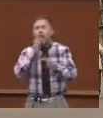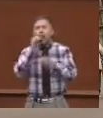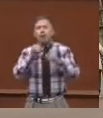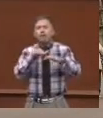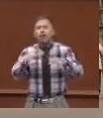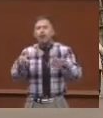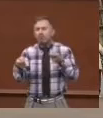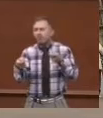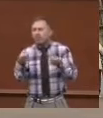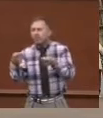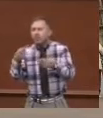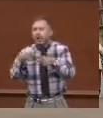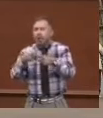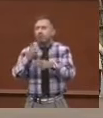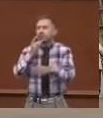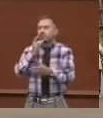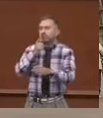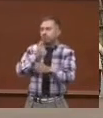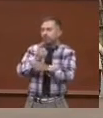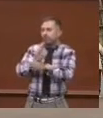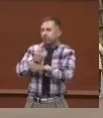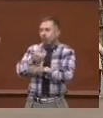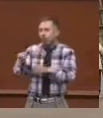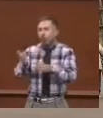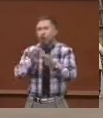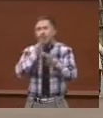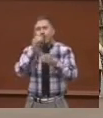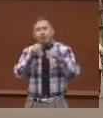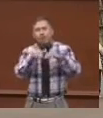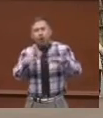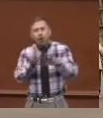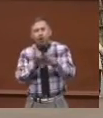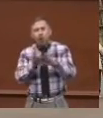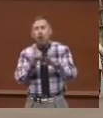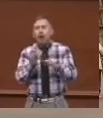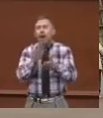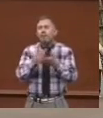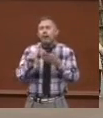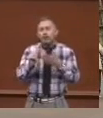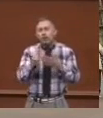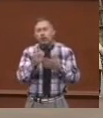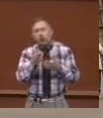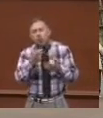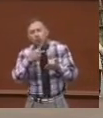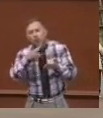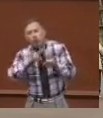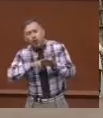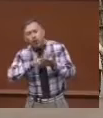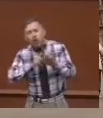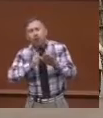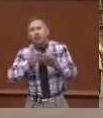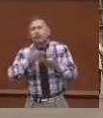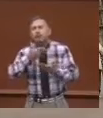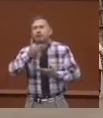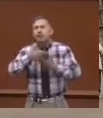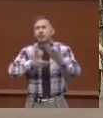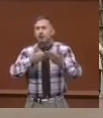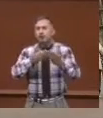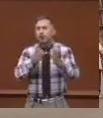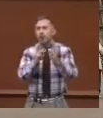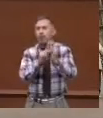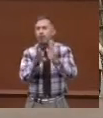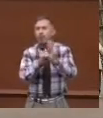la manera en que comercializan su publicidad y algunos precios de referencia de esa clase de servicios